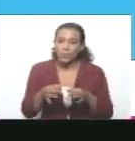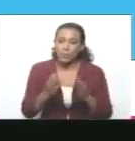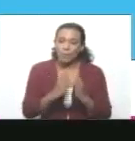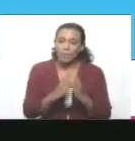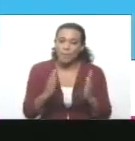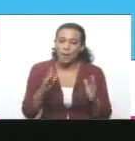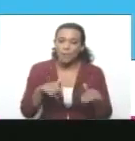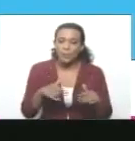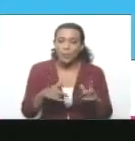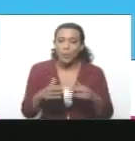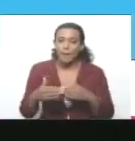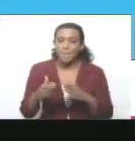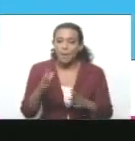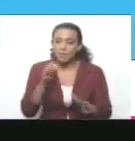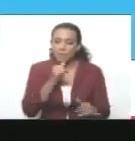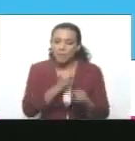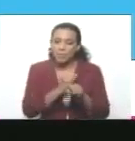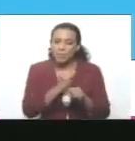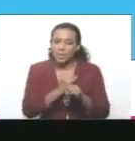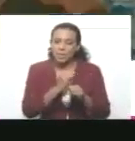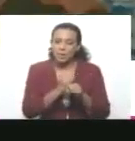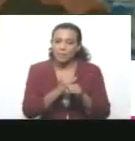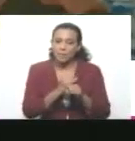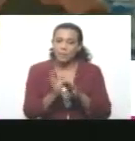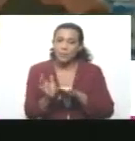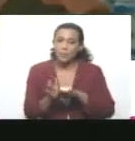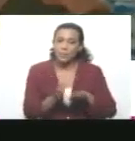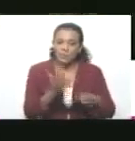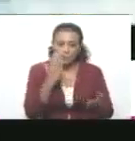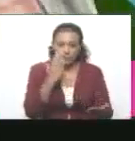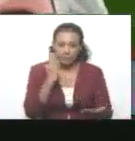Medios, Redes y Paredes. Adelante.